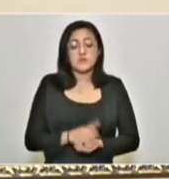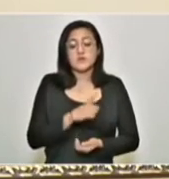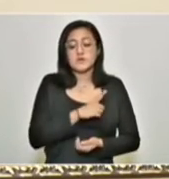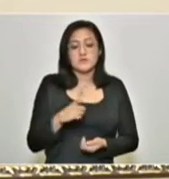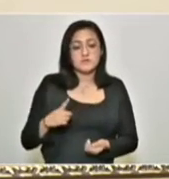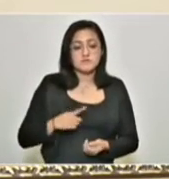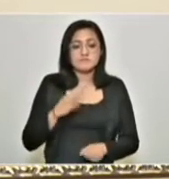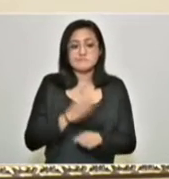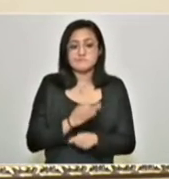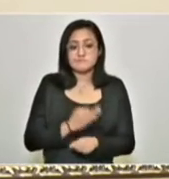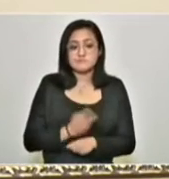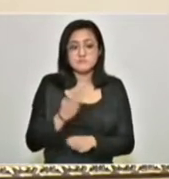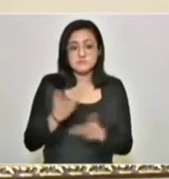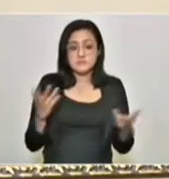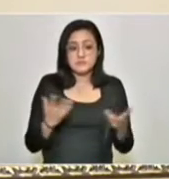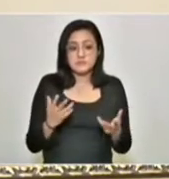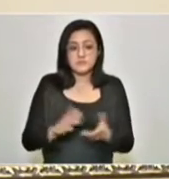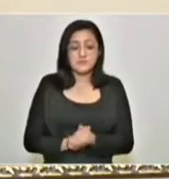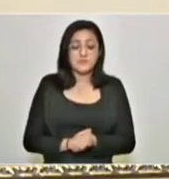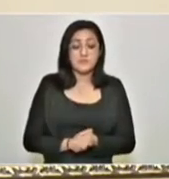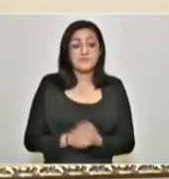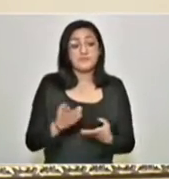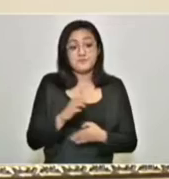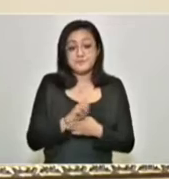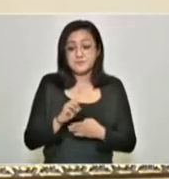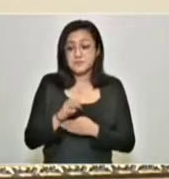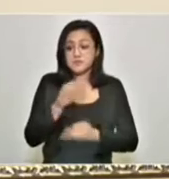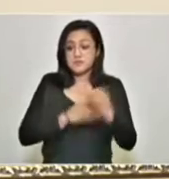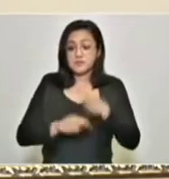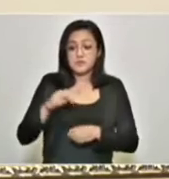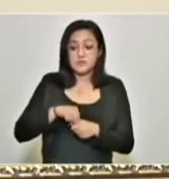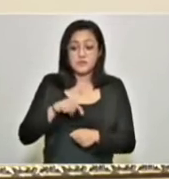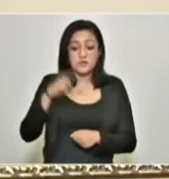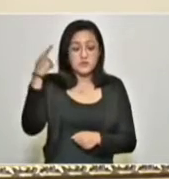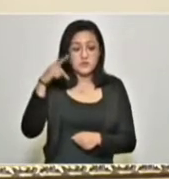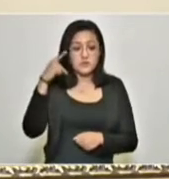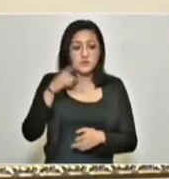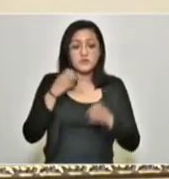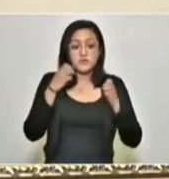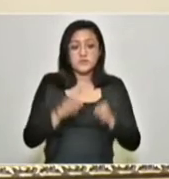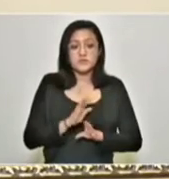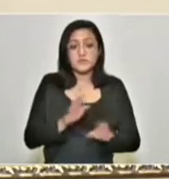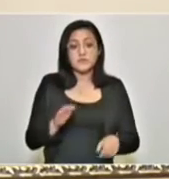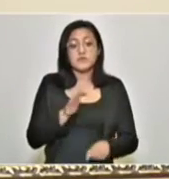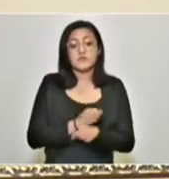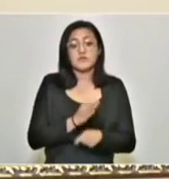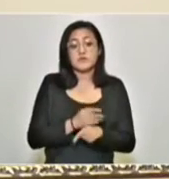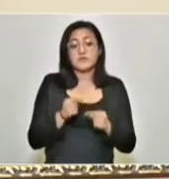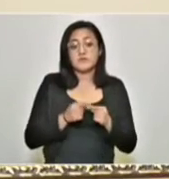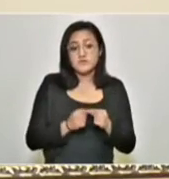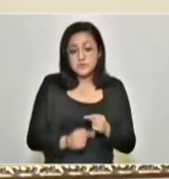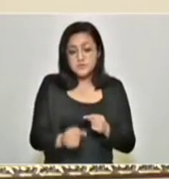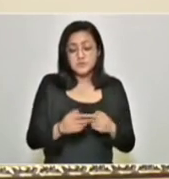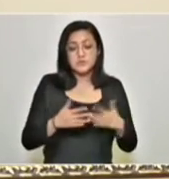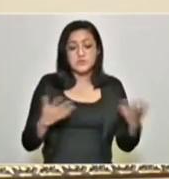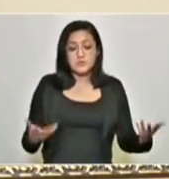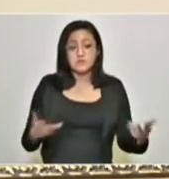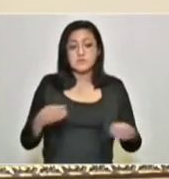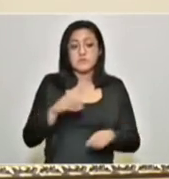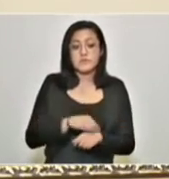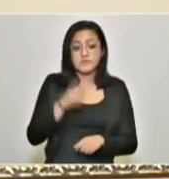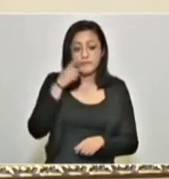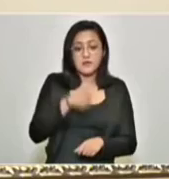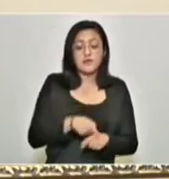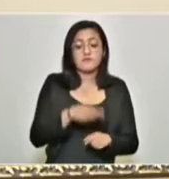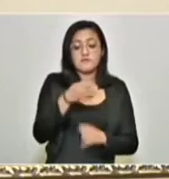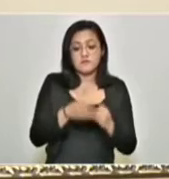deberemos de contribuir. Entonces, todos en Puebla están en marcha los protocolos aplicables para